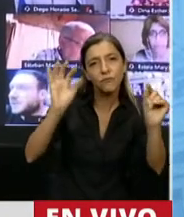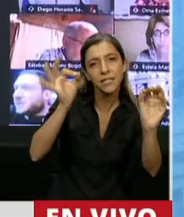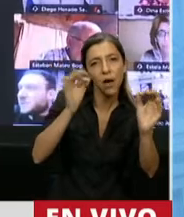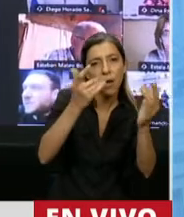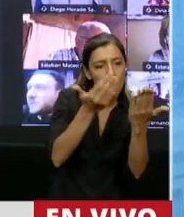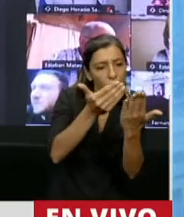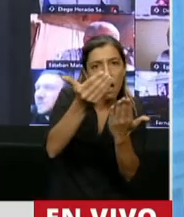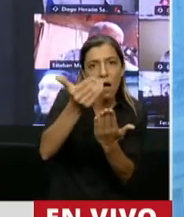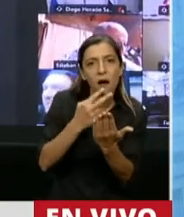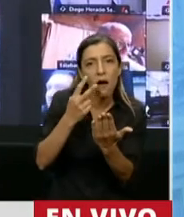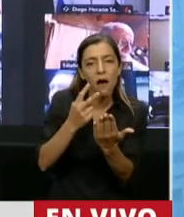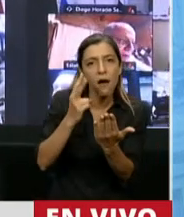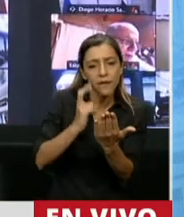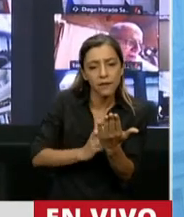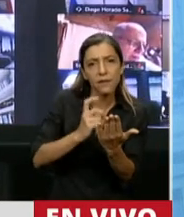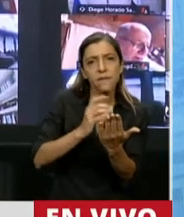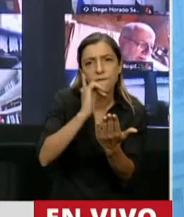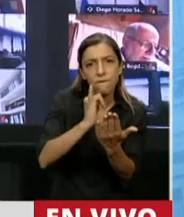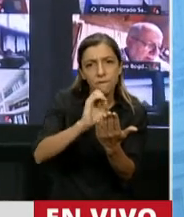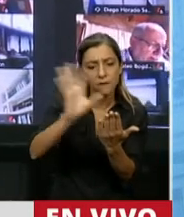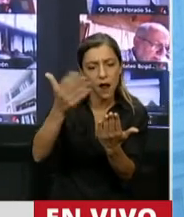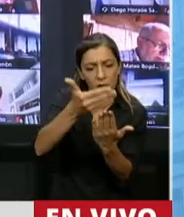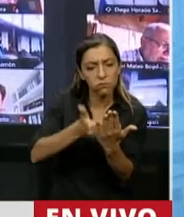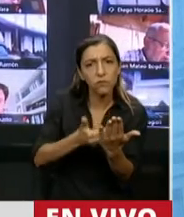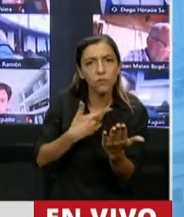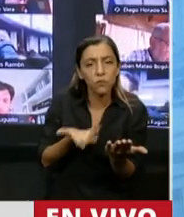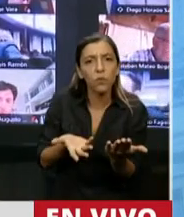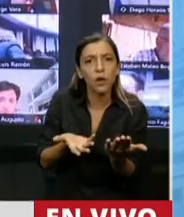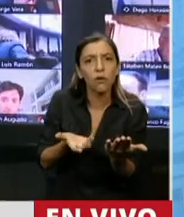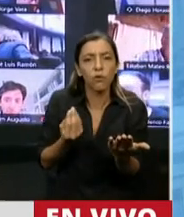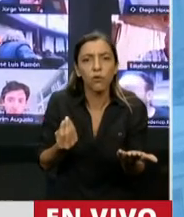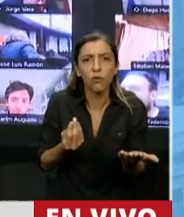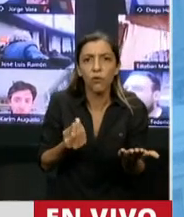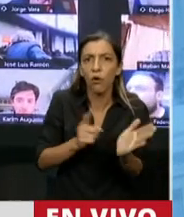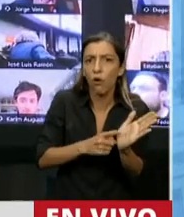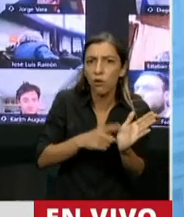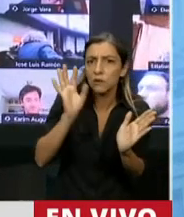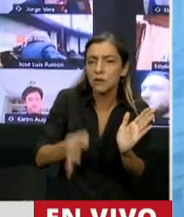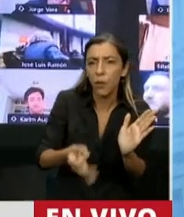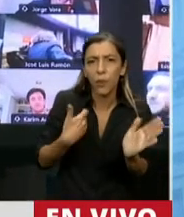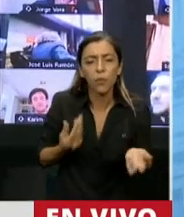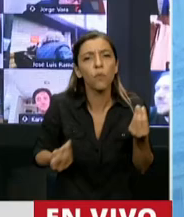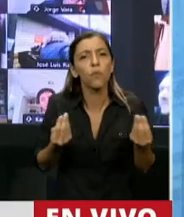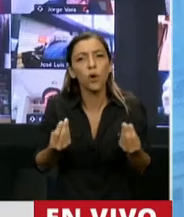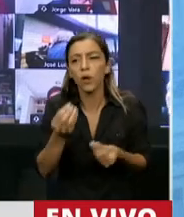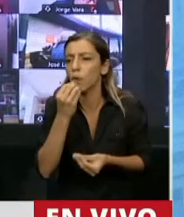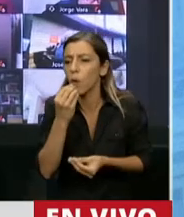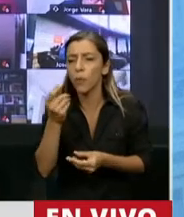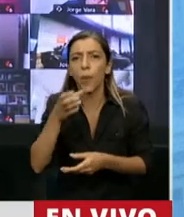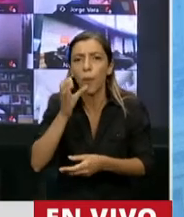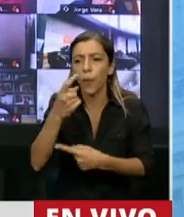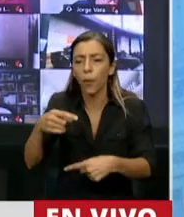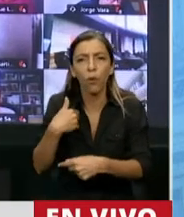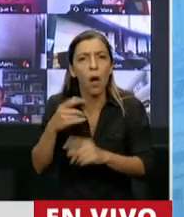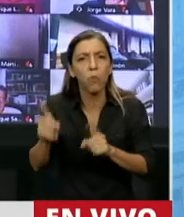conseguir por qué no nos informan qué es lo que estamos consumiendo, pese a que nuestro artículo 42 en la Constitución